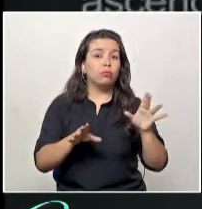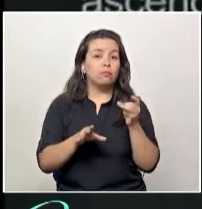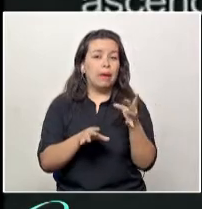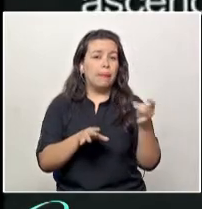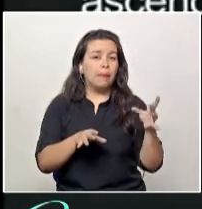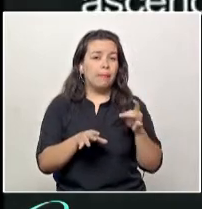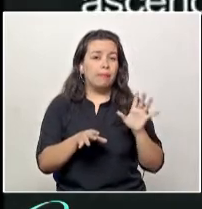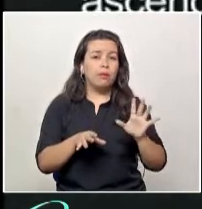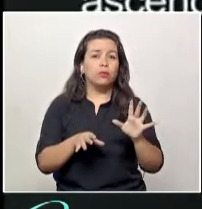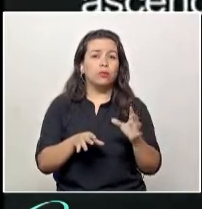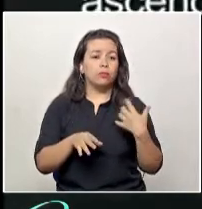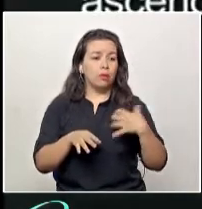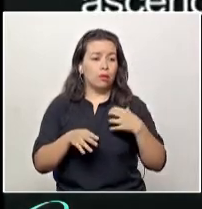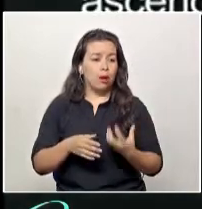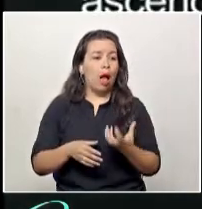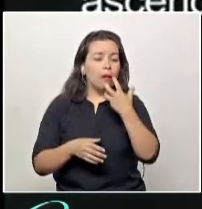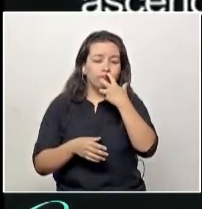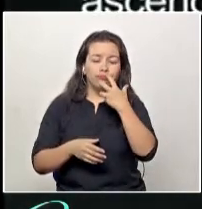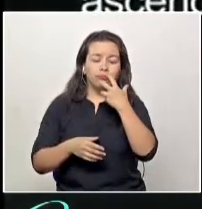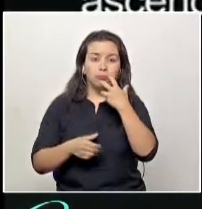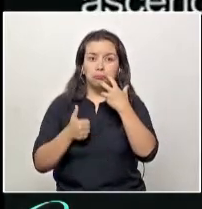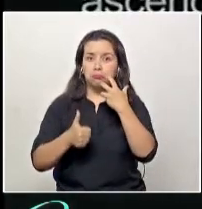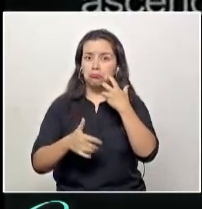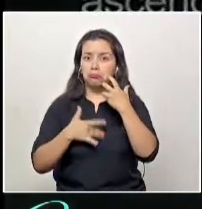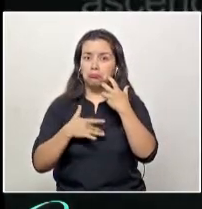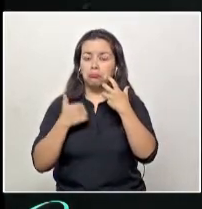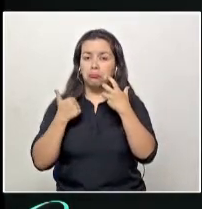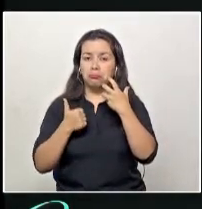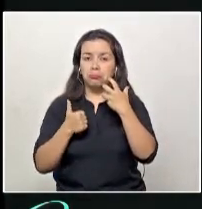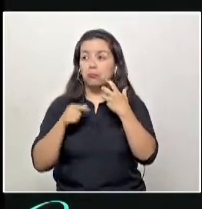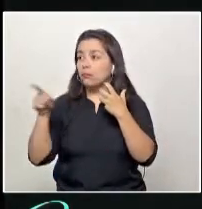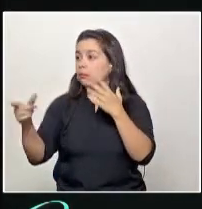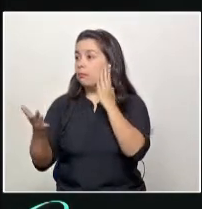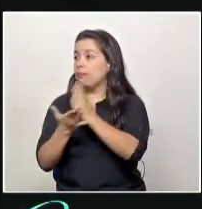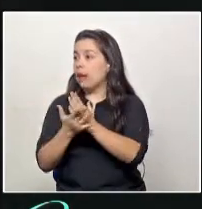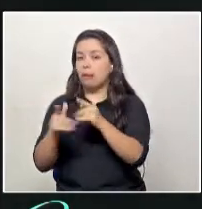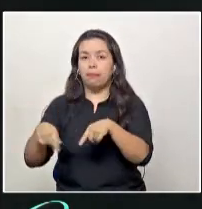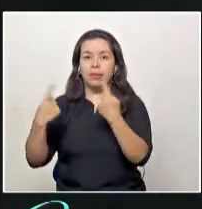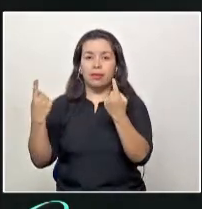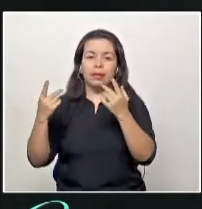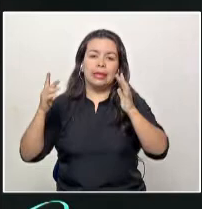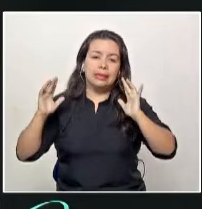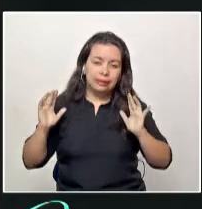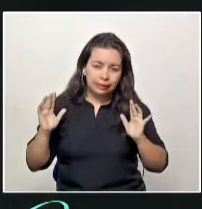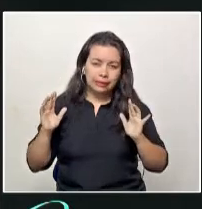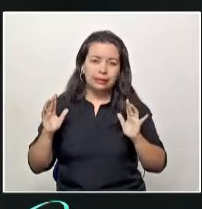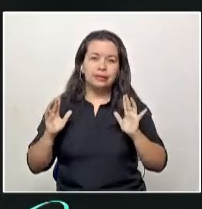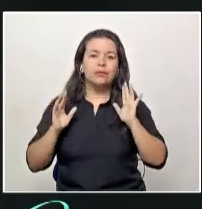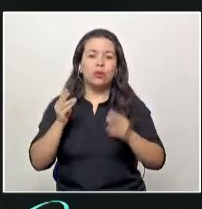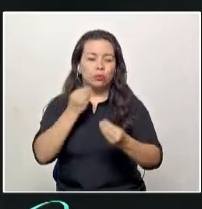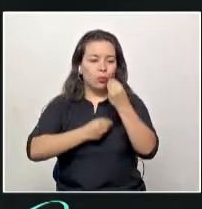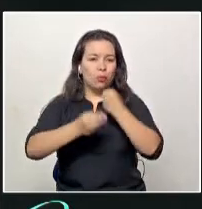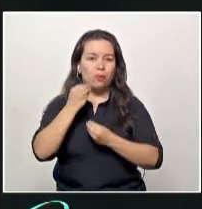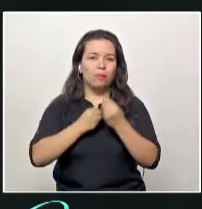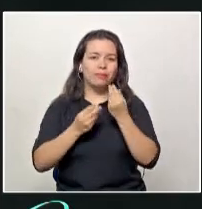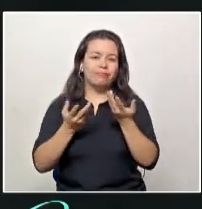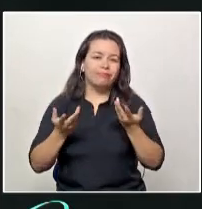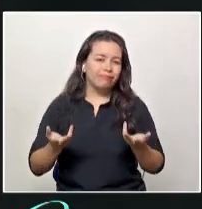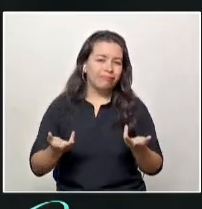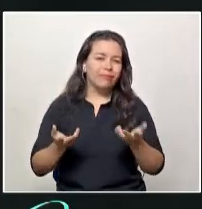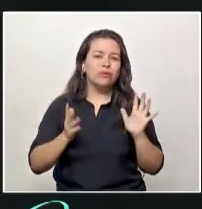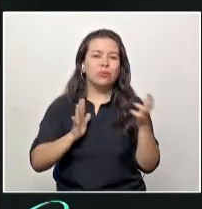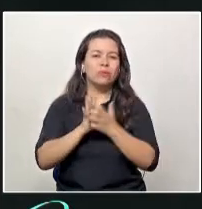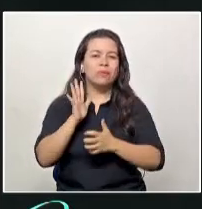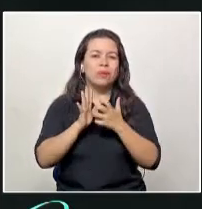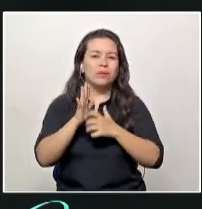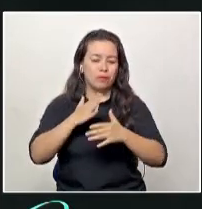y la manzana le cae supremamente bien, al otro le cae muy mal. Yo siempre he dicho que en la parte nutricional el mejor